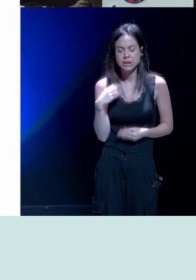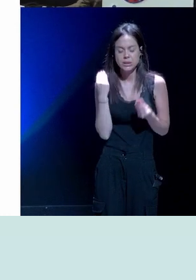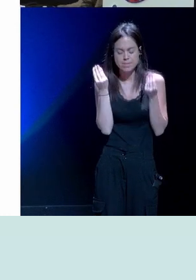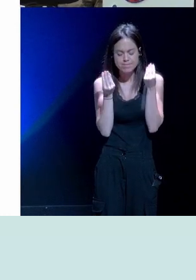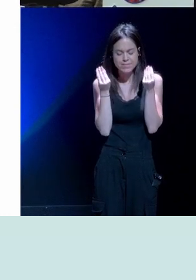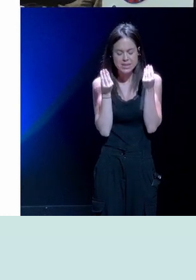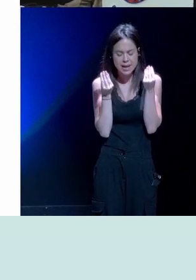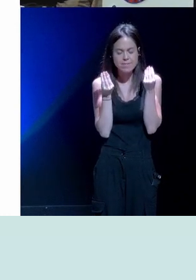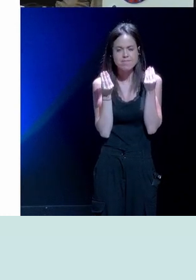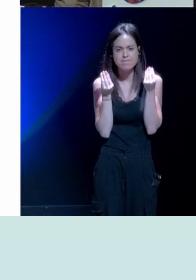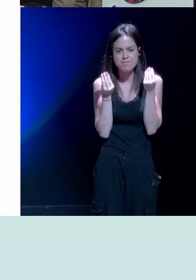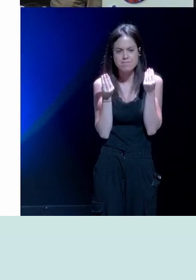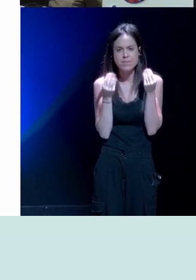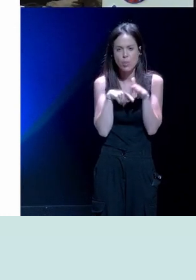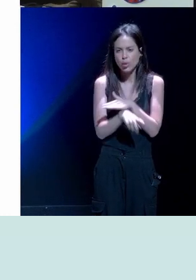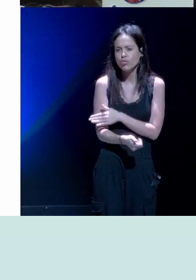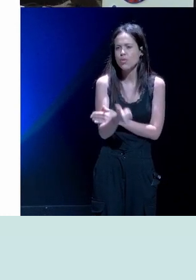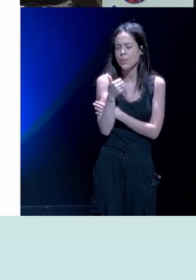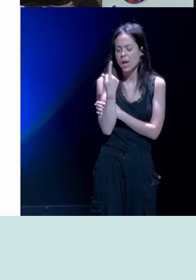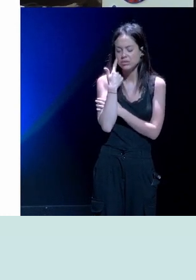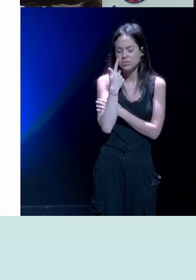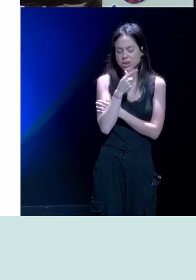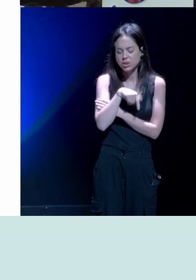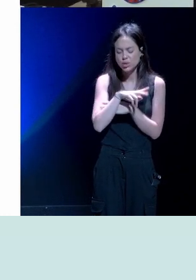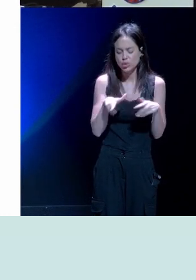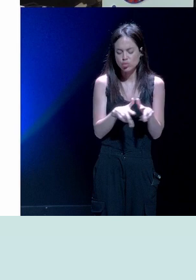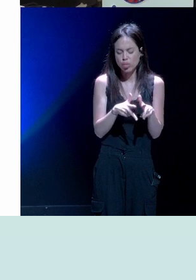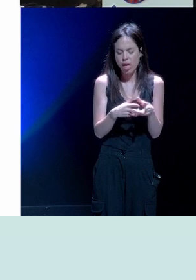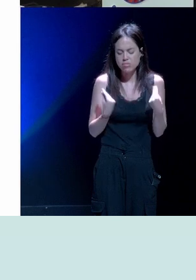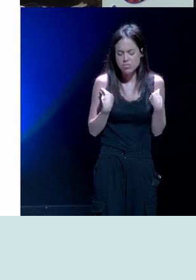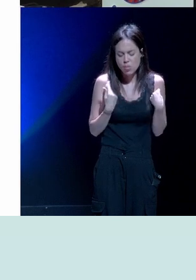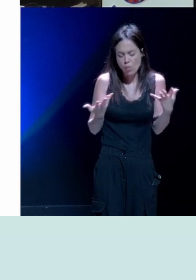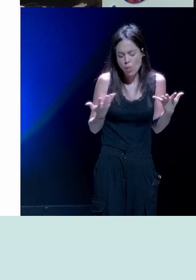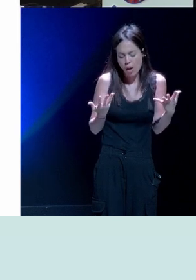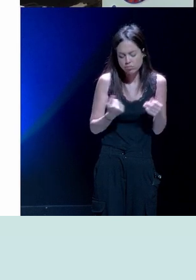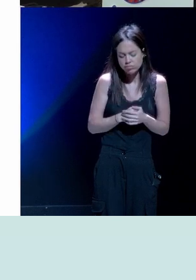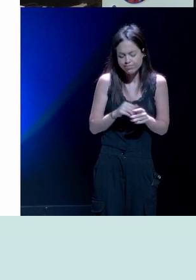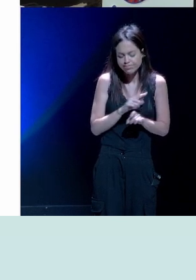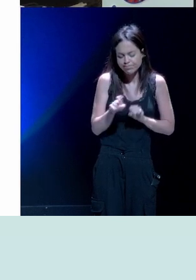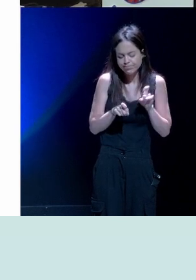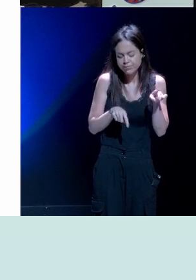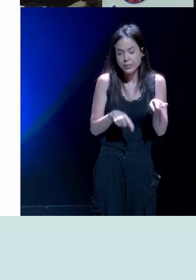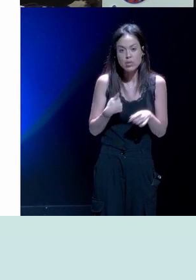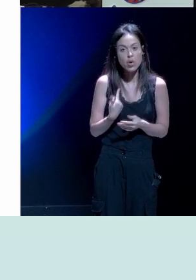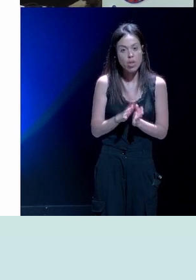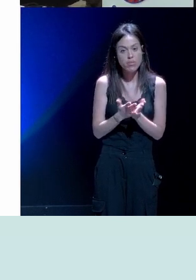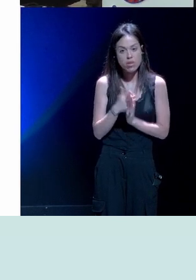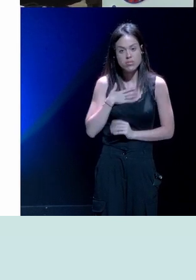poco más en la sociedad en la que vivimos. En mi libro he intentado